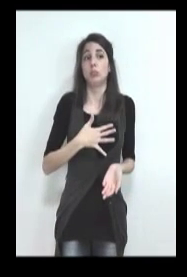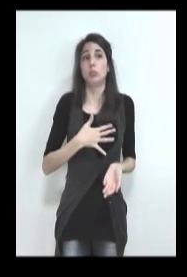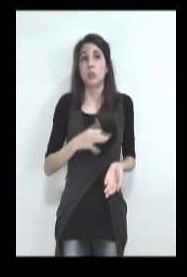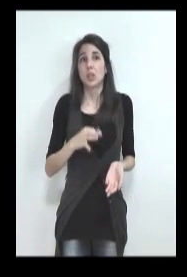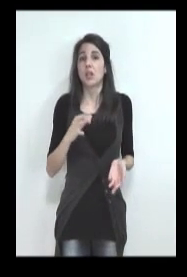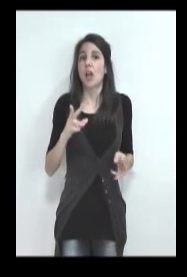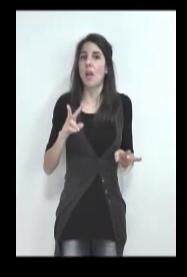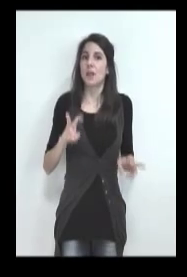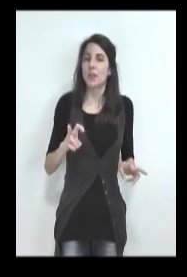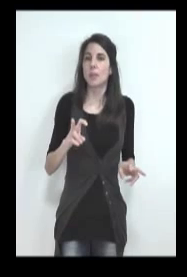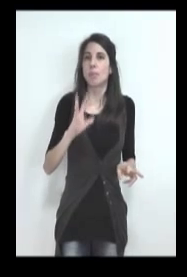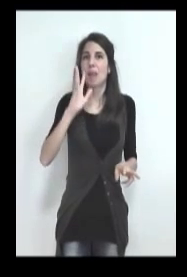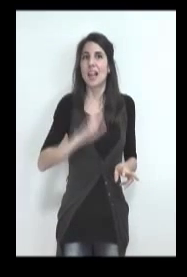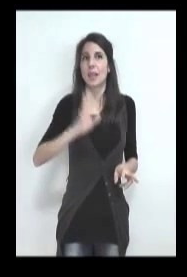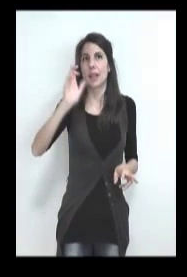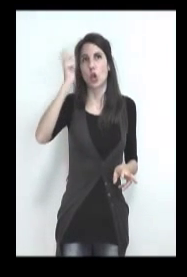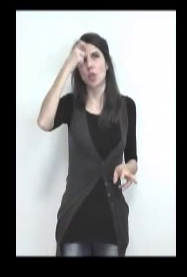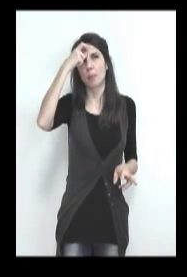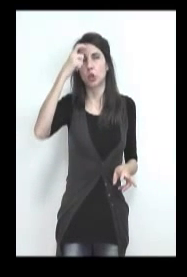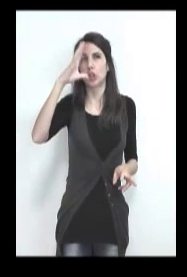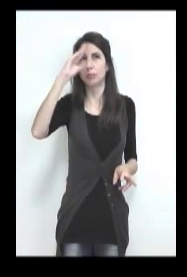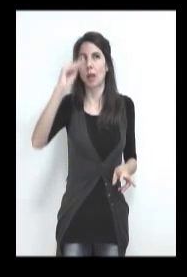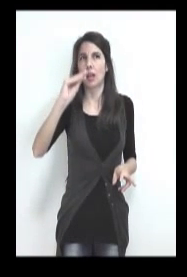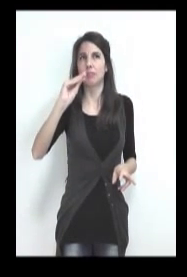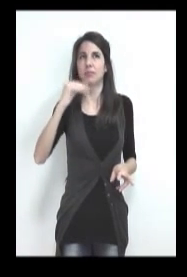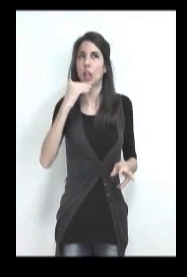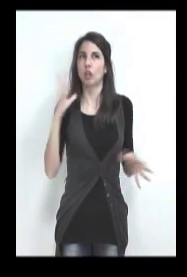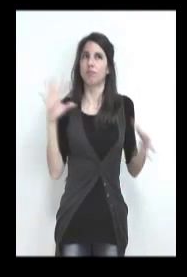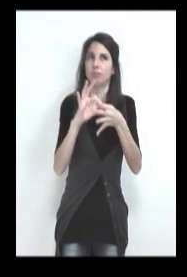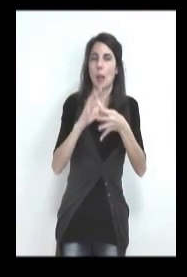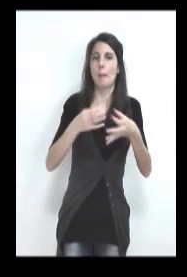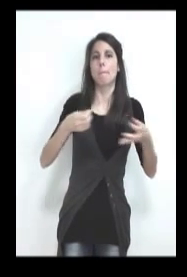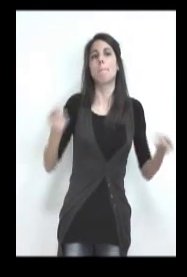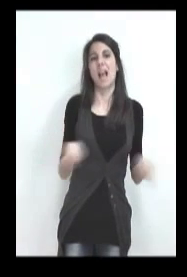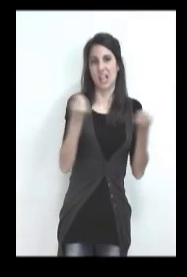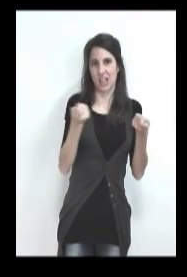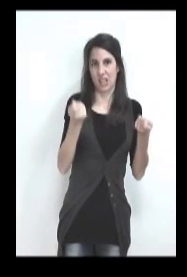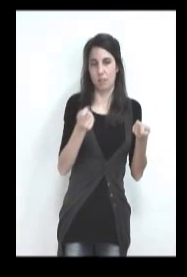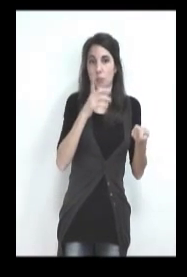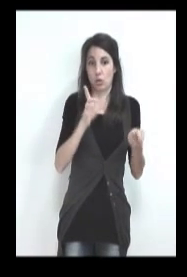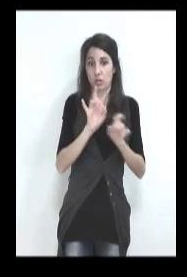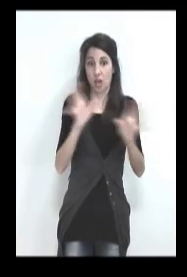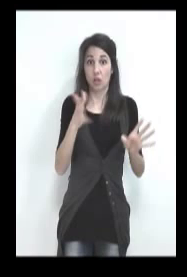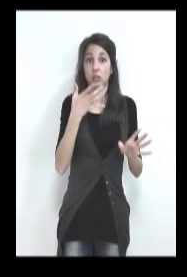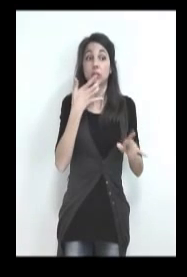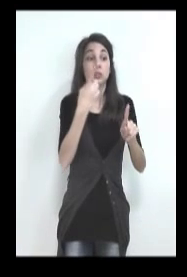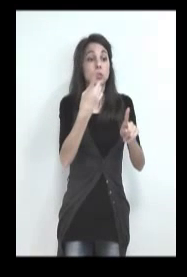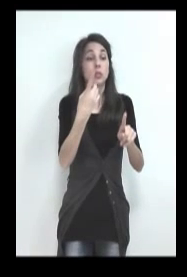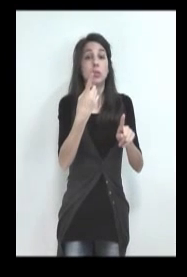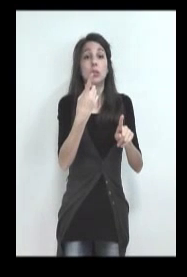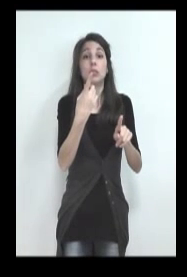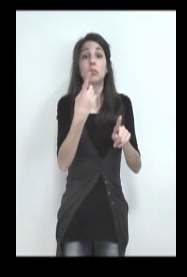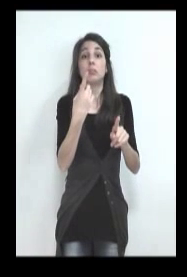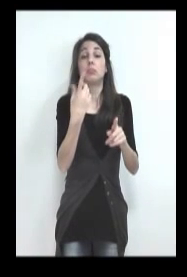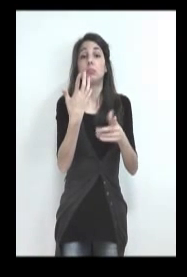una connotación de marketing, porque las soluciones no pueden estar desde el minuto 1 en que se define un